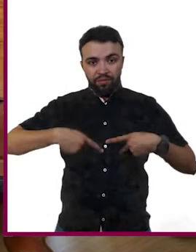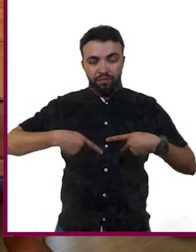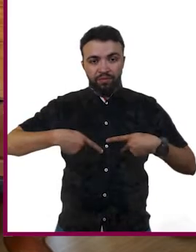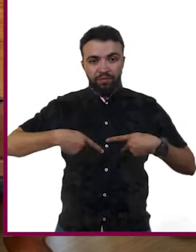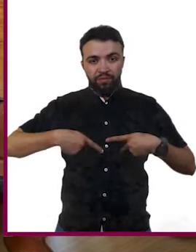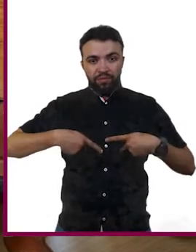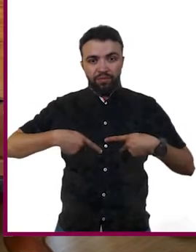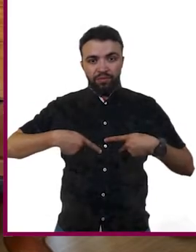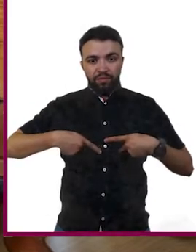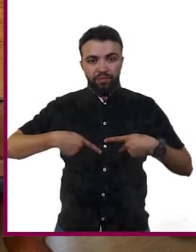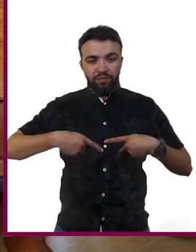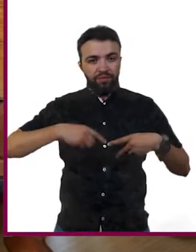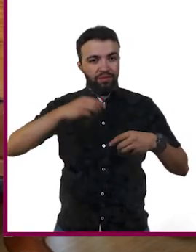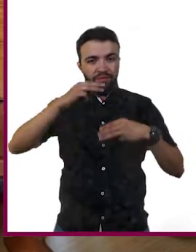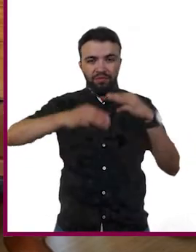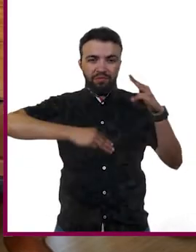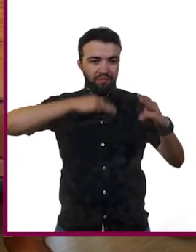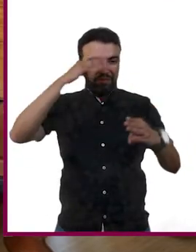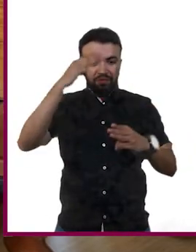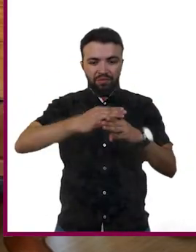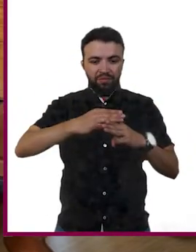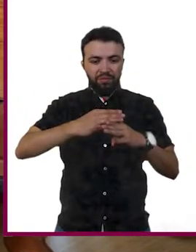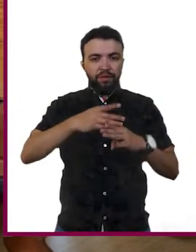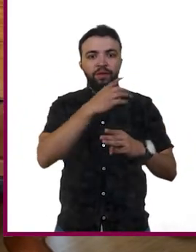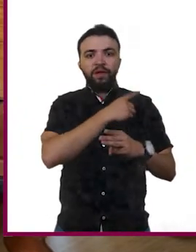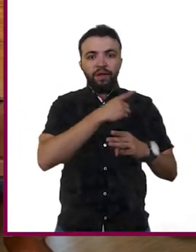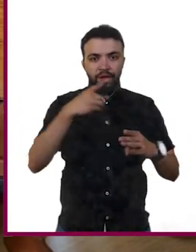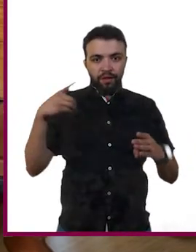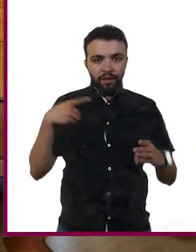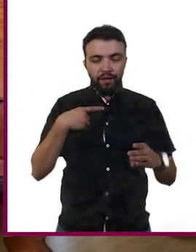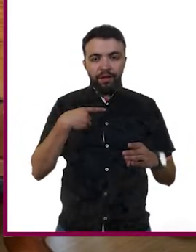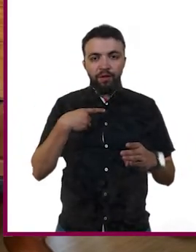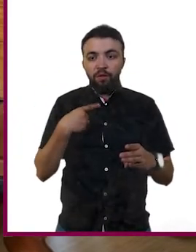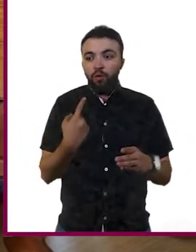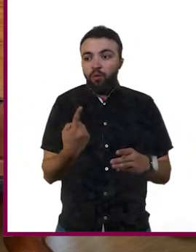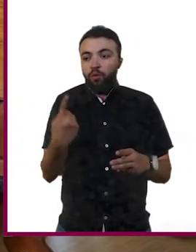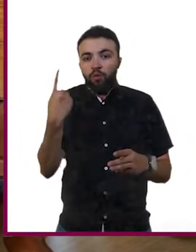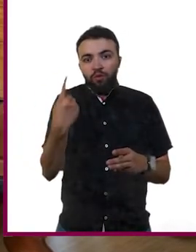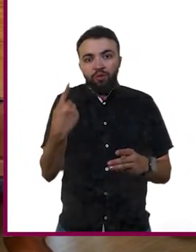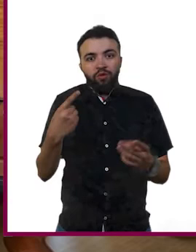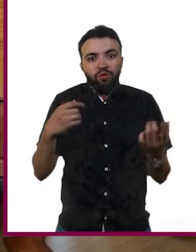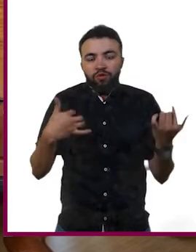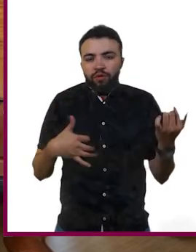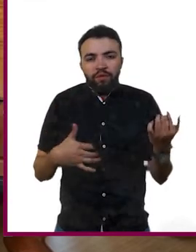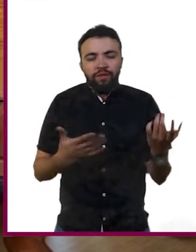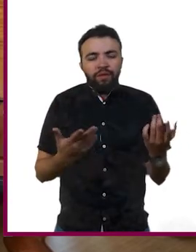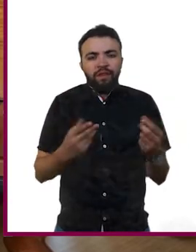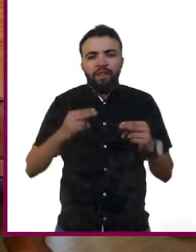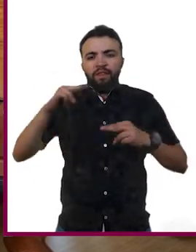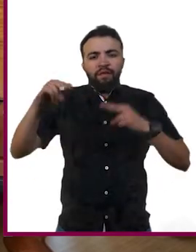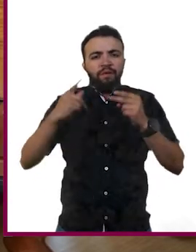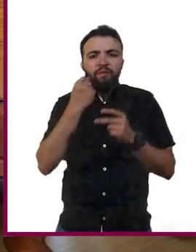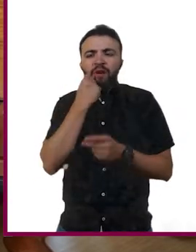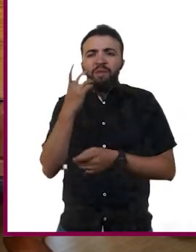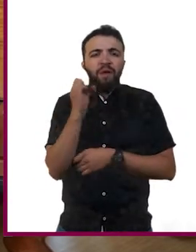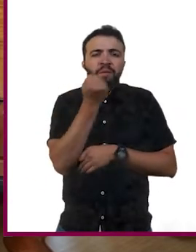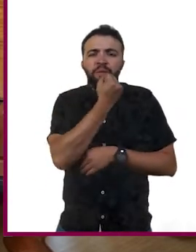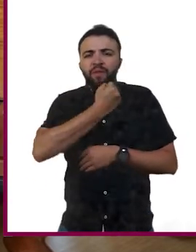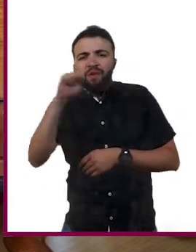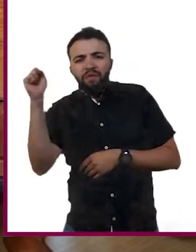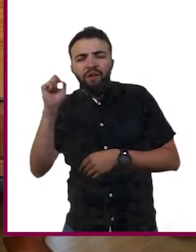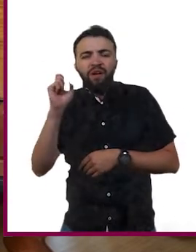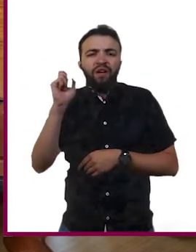este planeta debería tocar un instrumento al nivel que sea. No tienes por qué ser